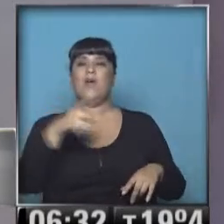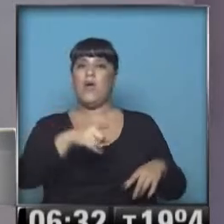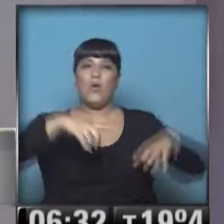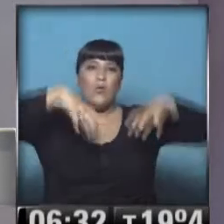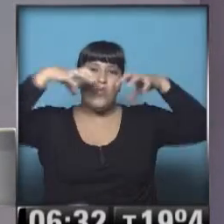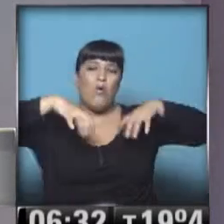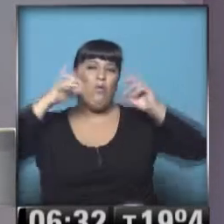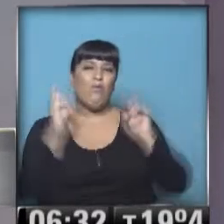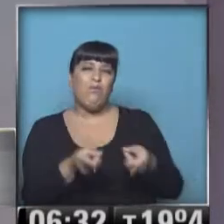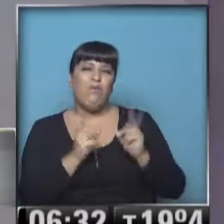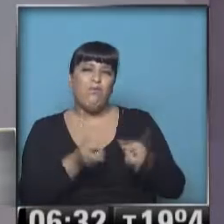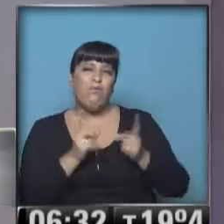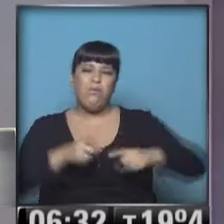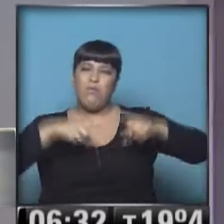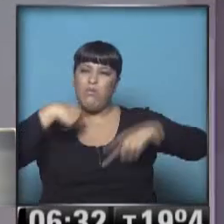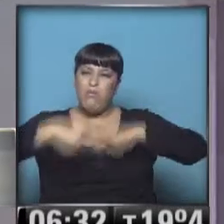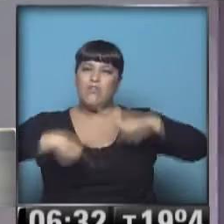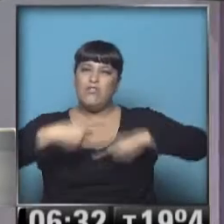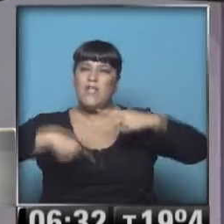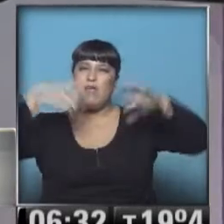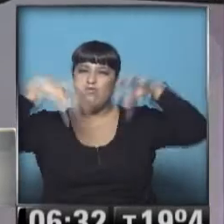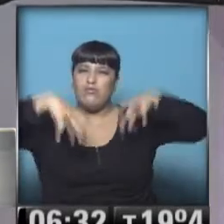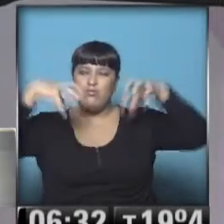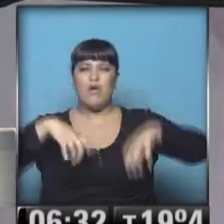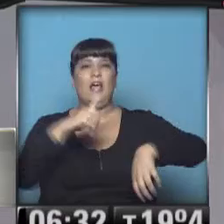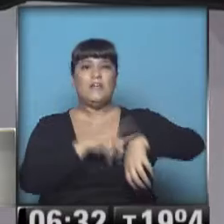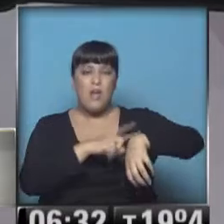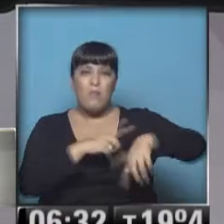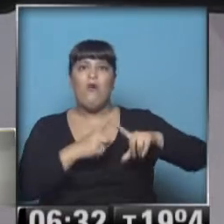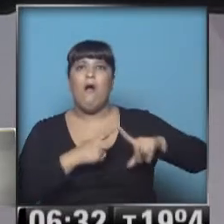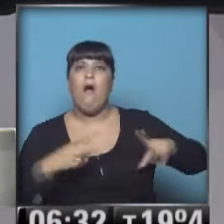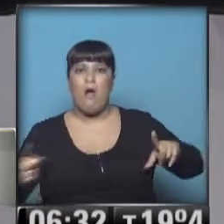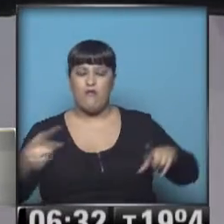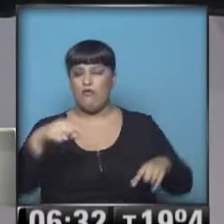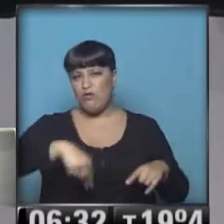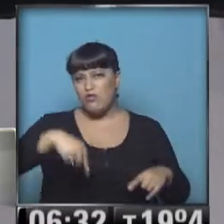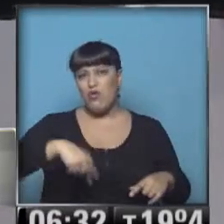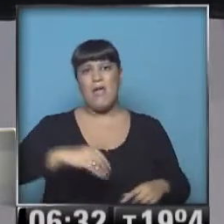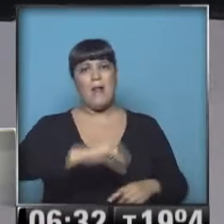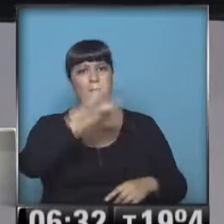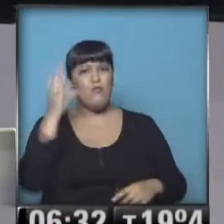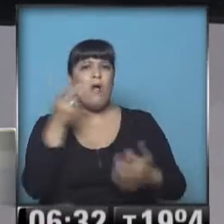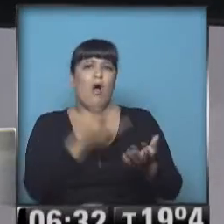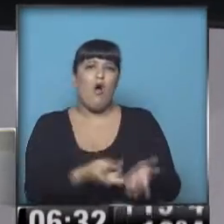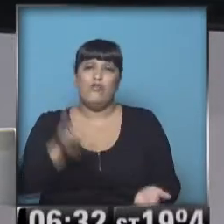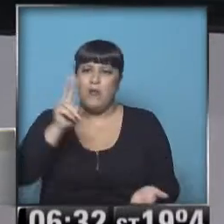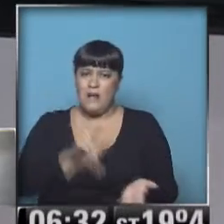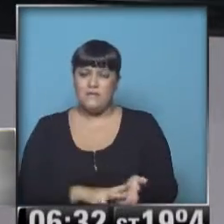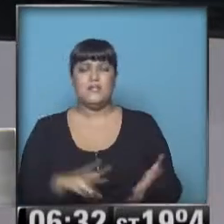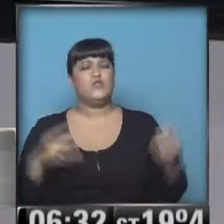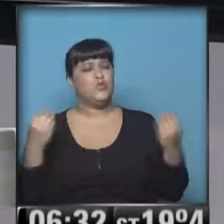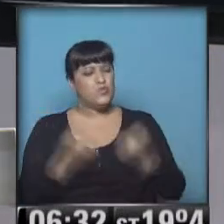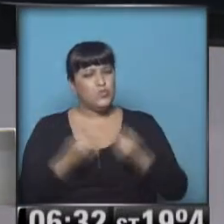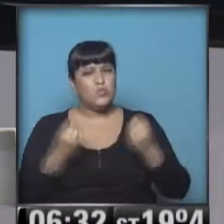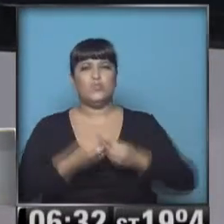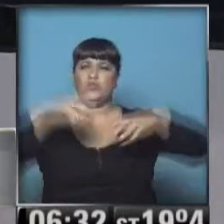pero muchísima cantidad de agua y por un tiempo prolongado. Y esta madrugada otra vez, mucha